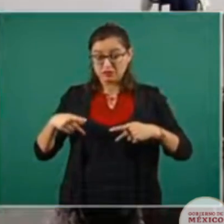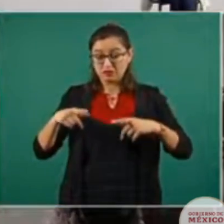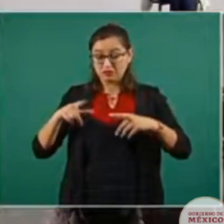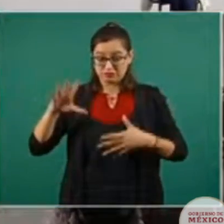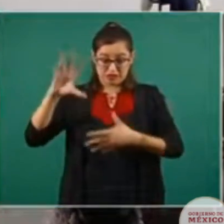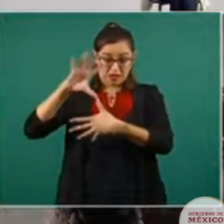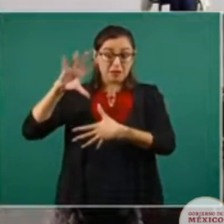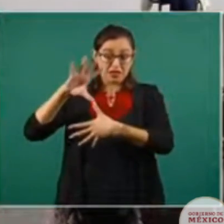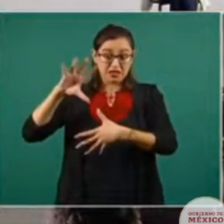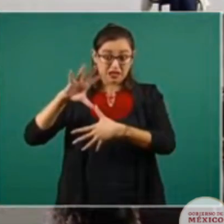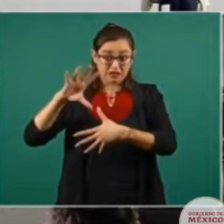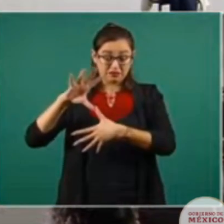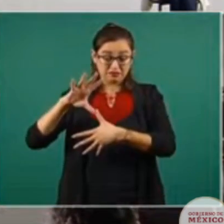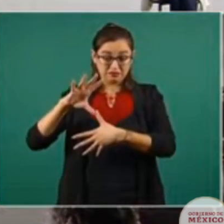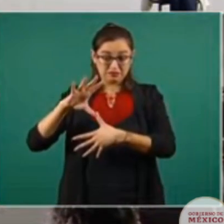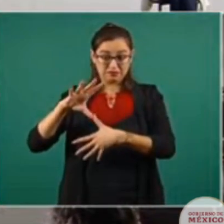en contra